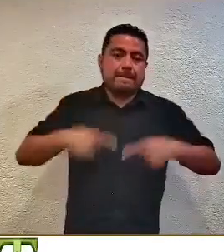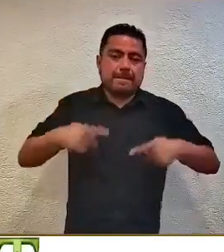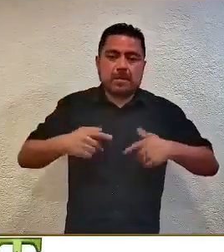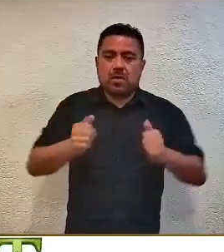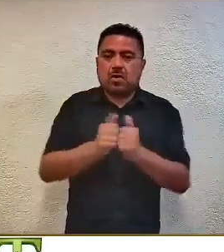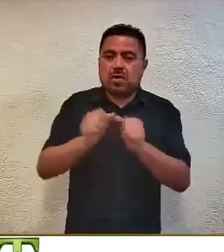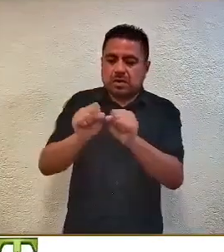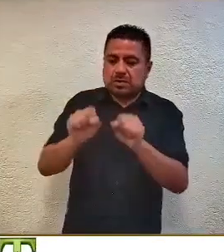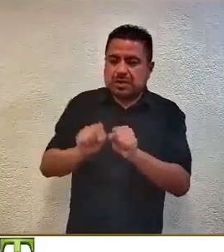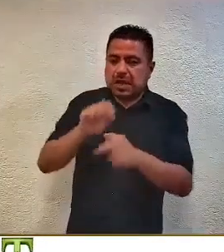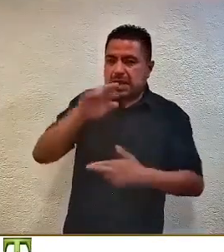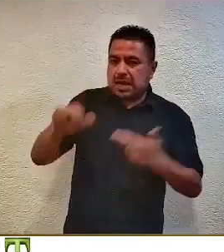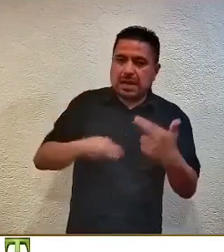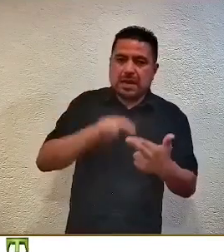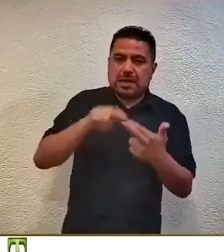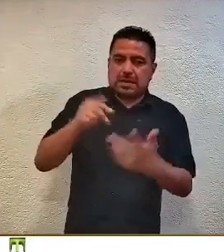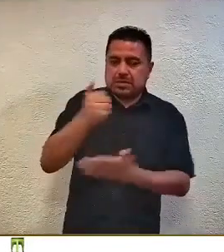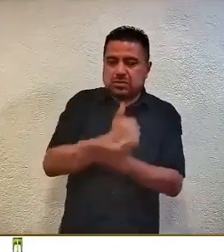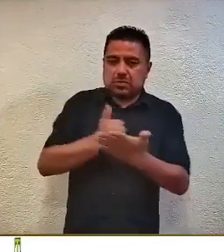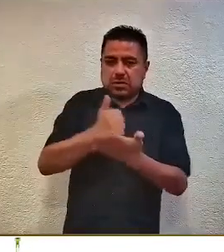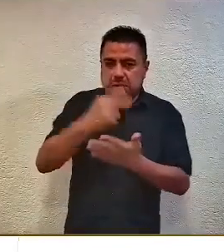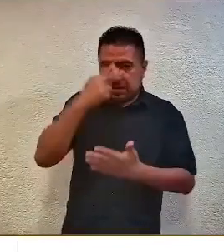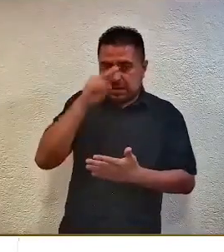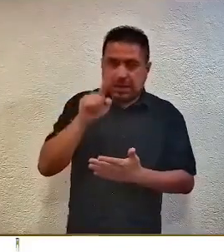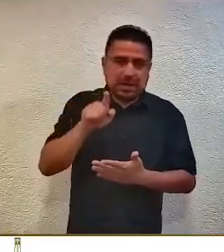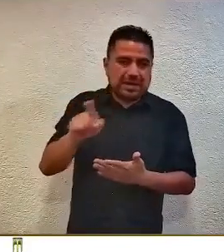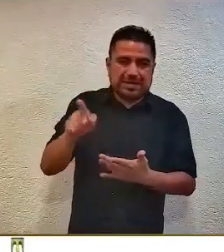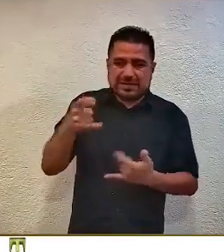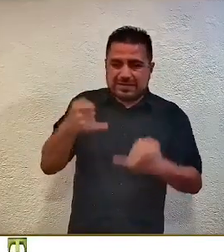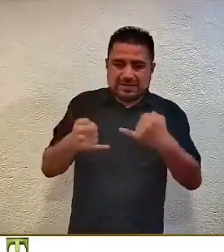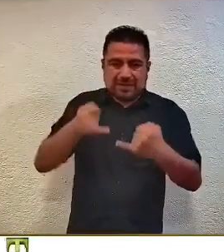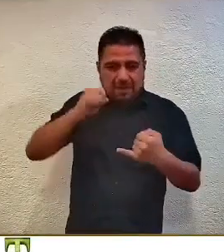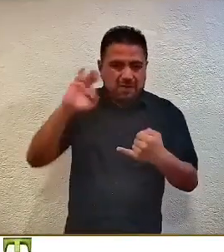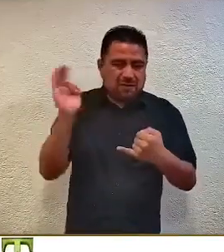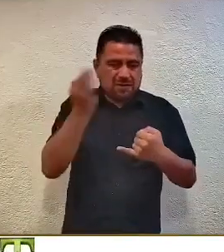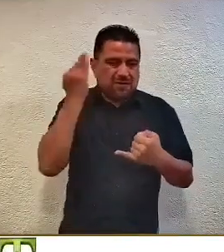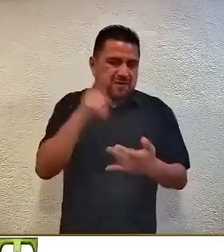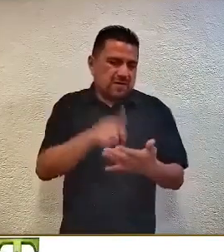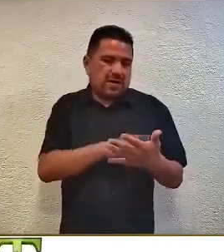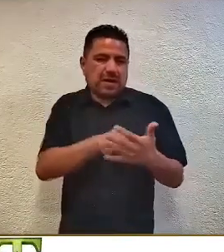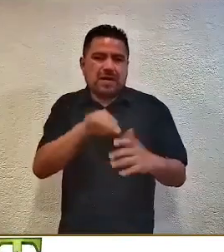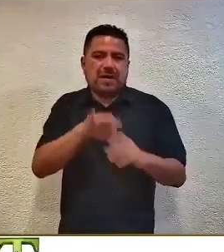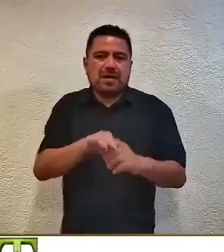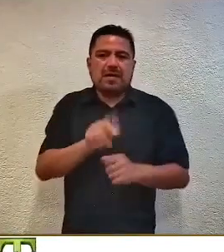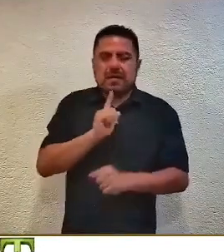la Sala Regional Ciudad de México del Tribunal Electoral Federal, lo cual se